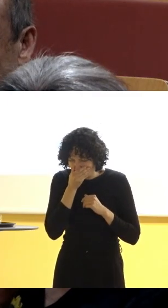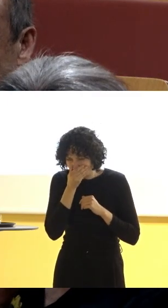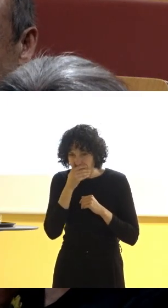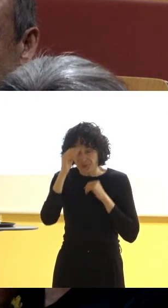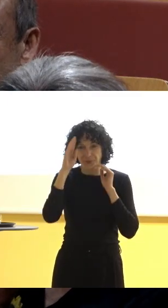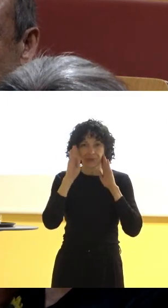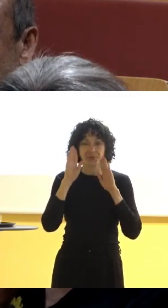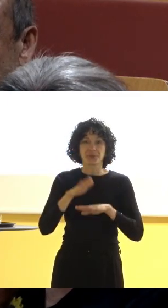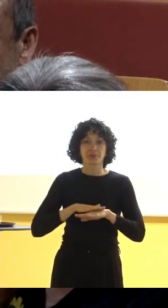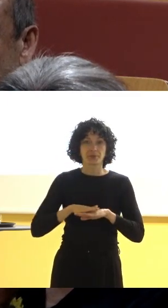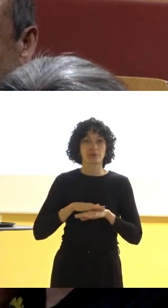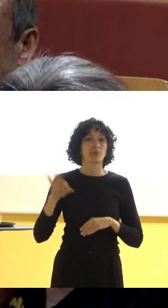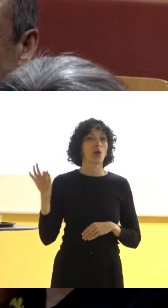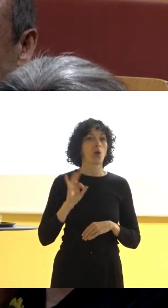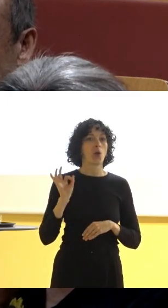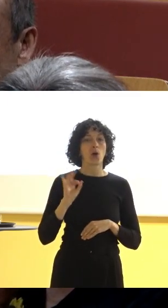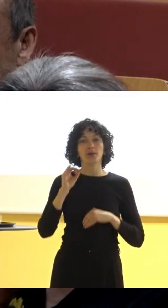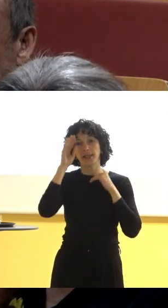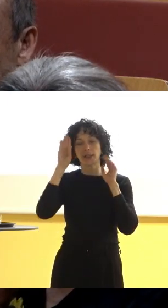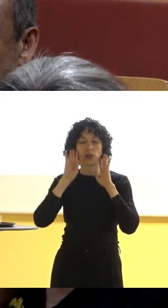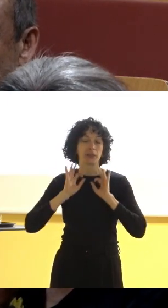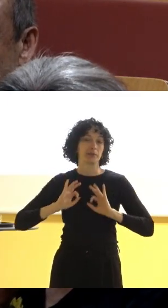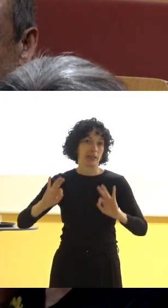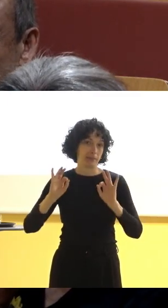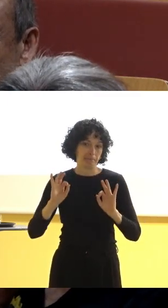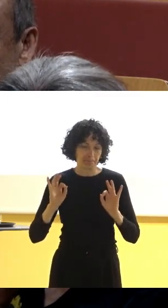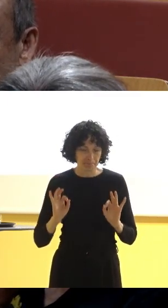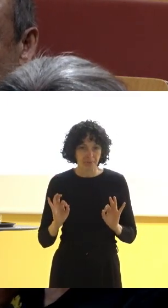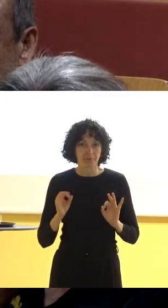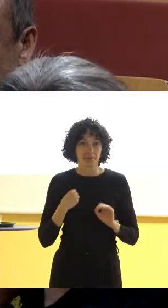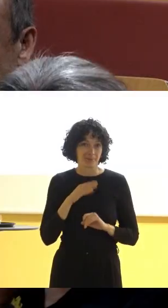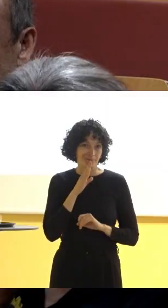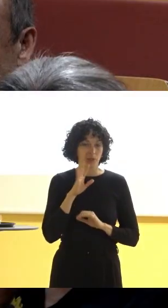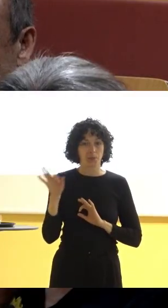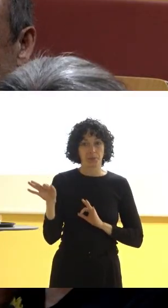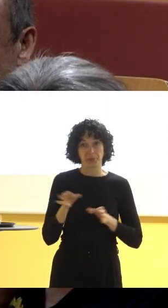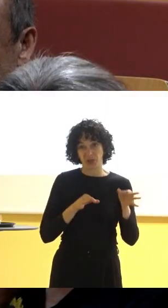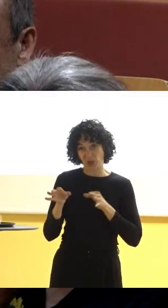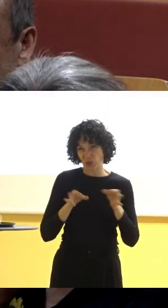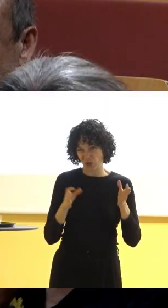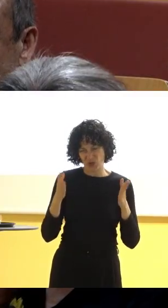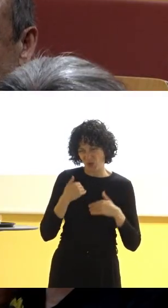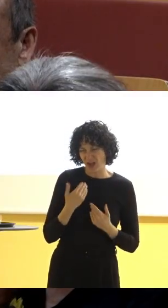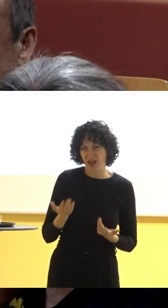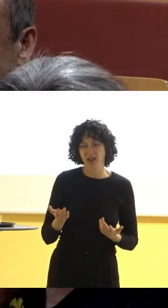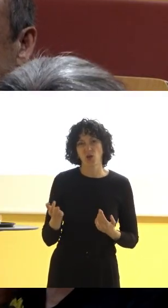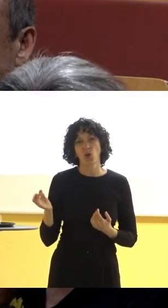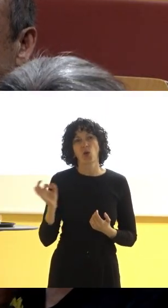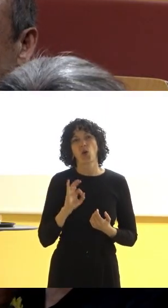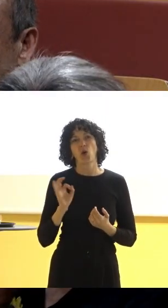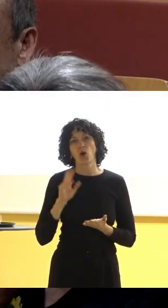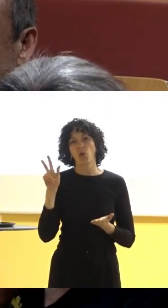desde atención especializada. Pero, como decía, no hay unos protocolos, ni hay